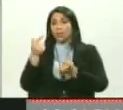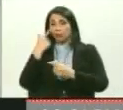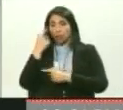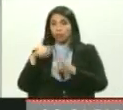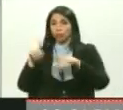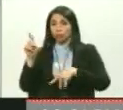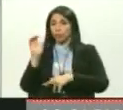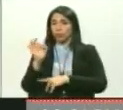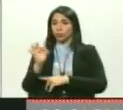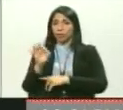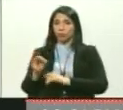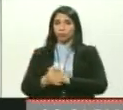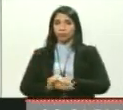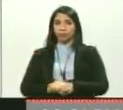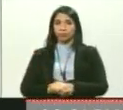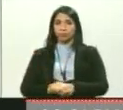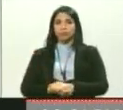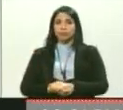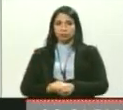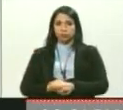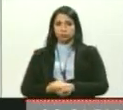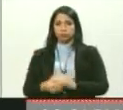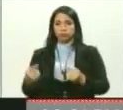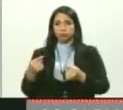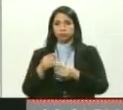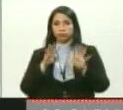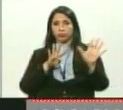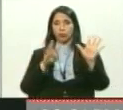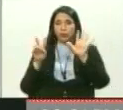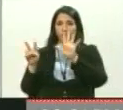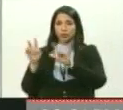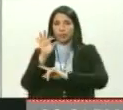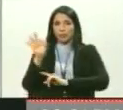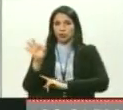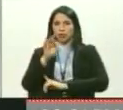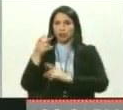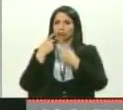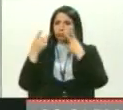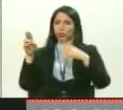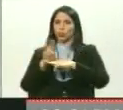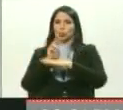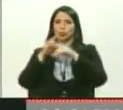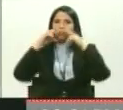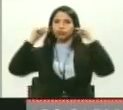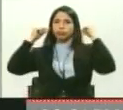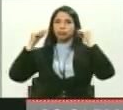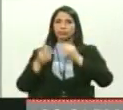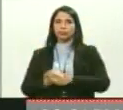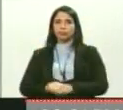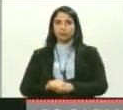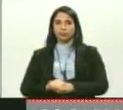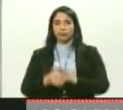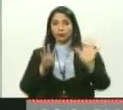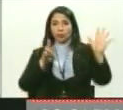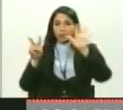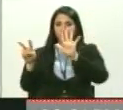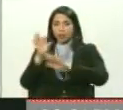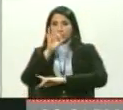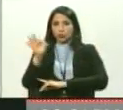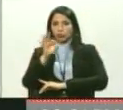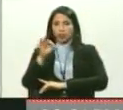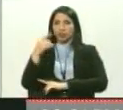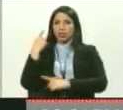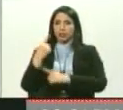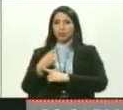11%. Uh-huh. Igualmente, el 97% declara usar la mascarilla. 97%